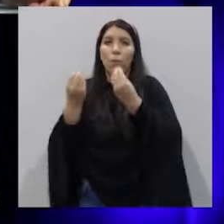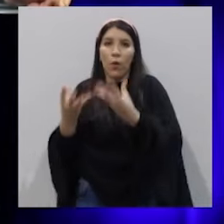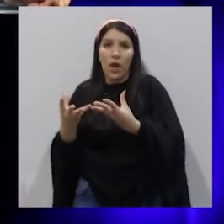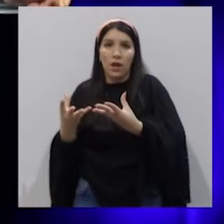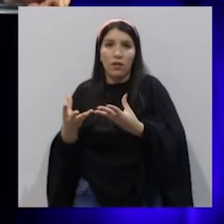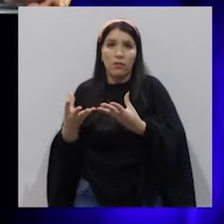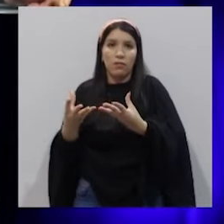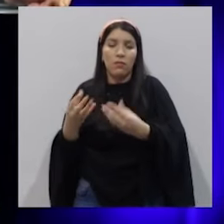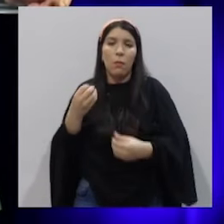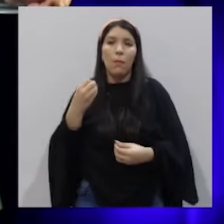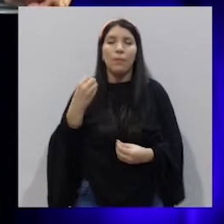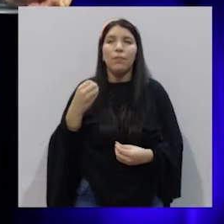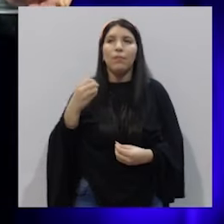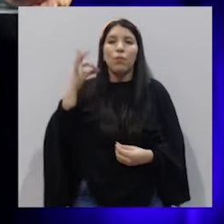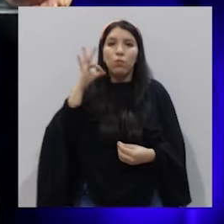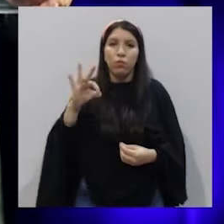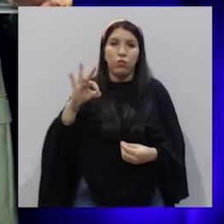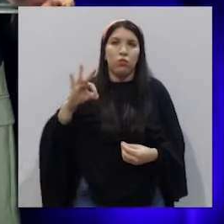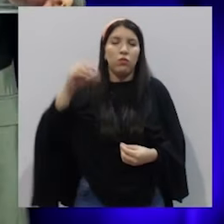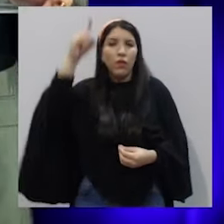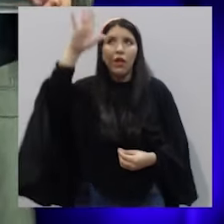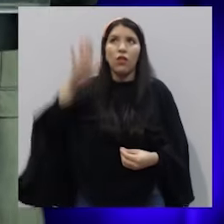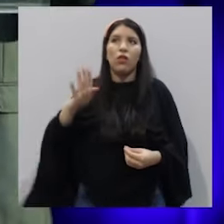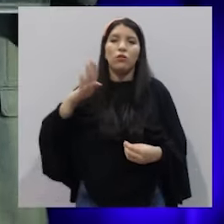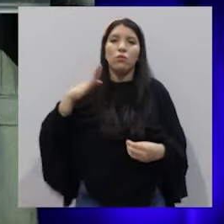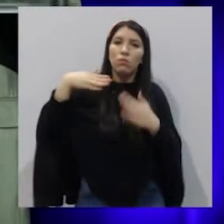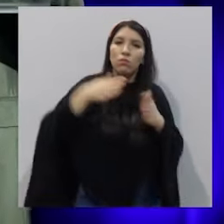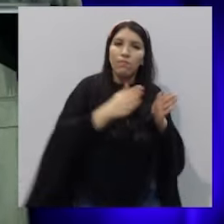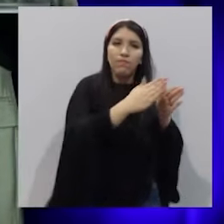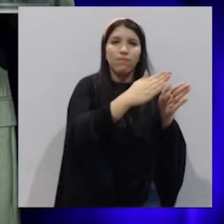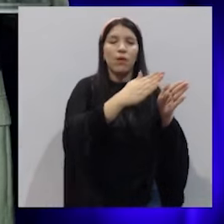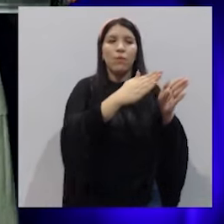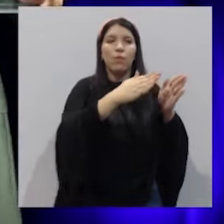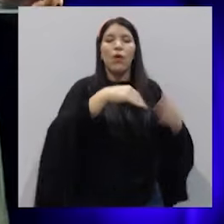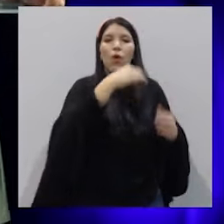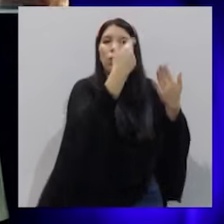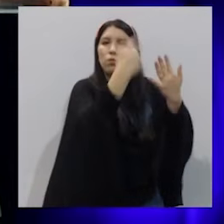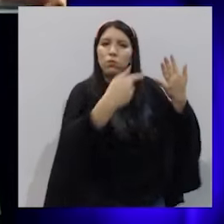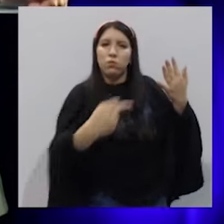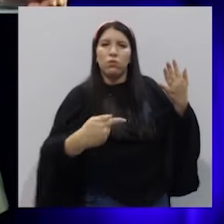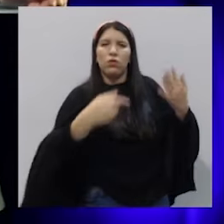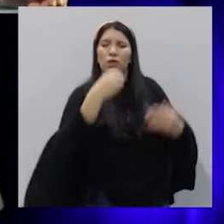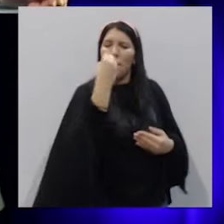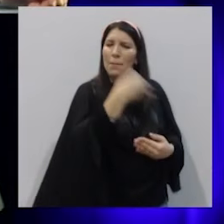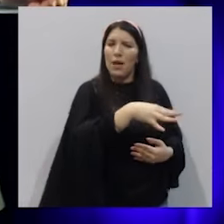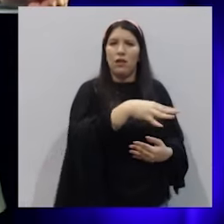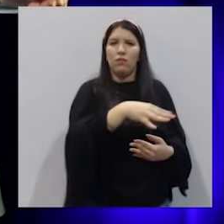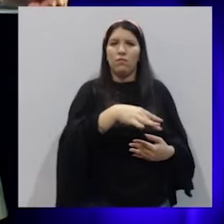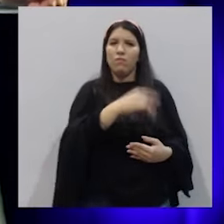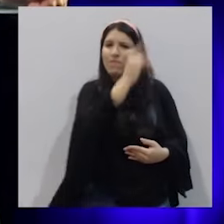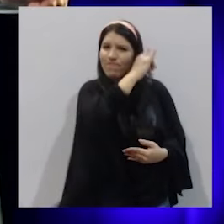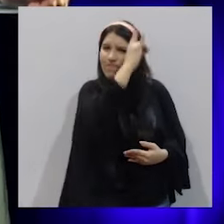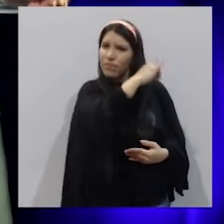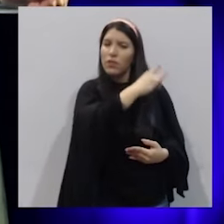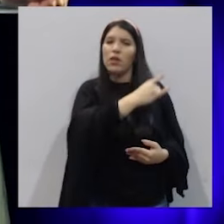debe discernir y debe saber también qué cosas asimilar y cómo está su vida interior cómo está